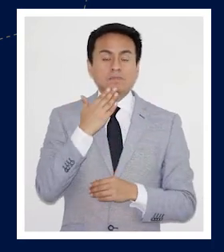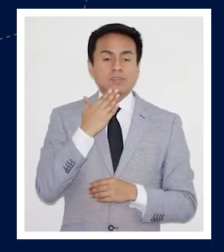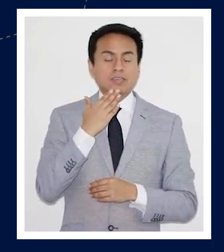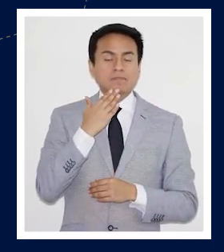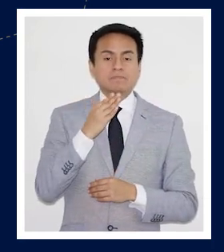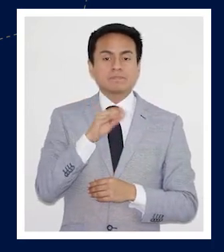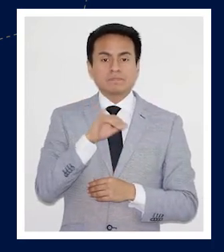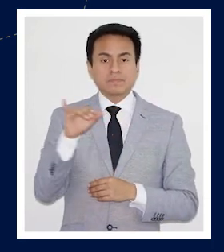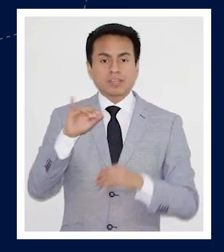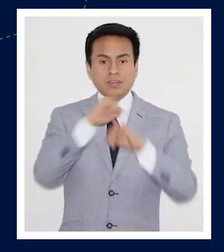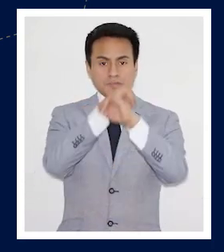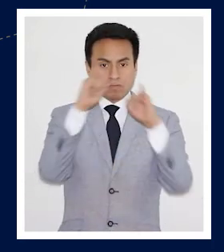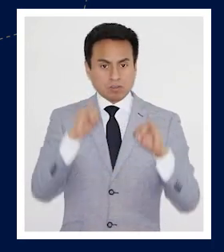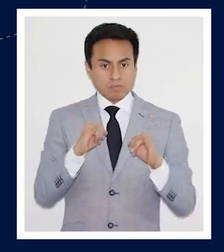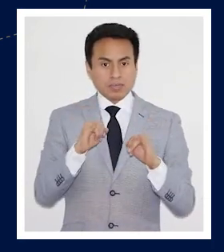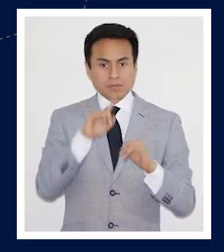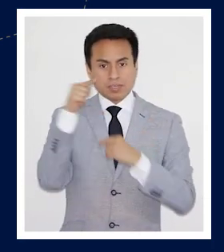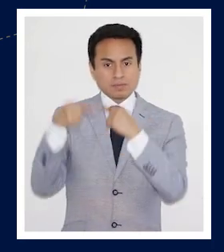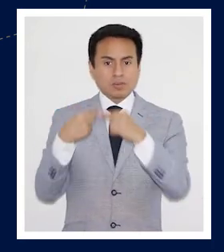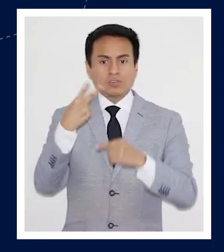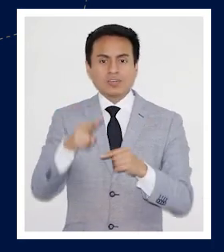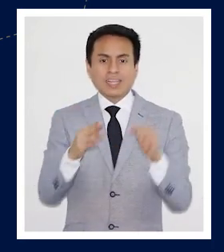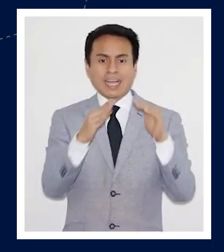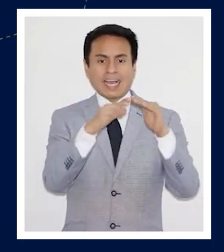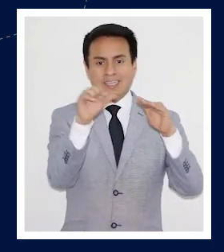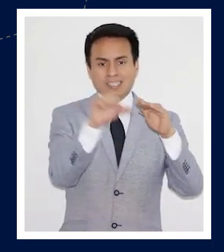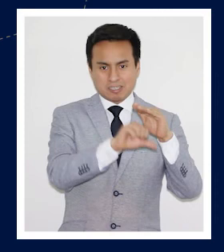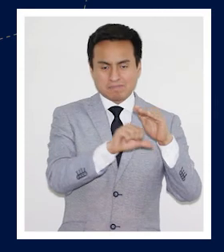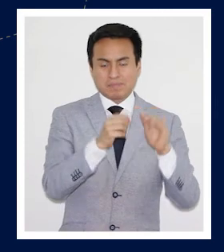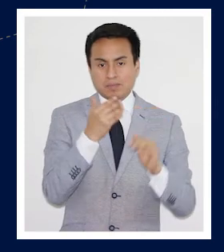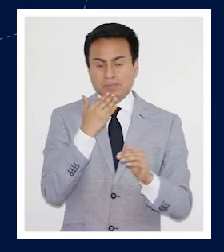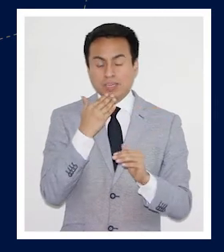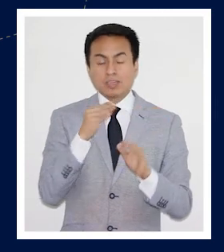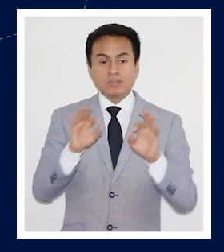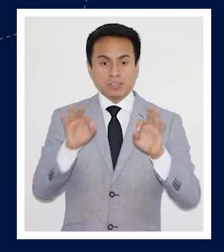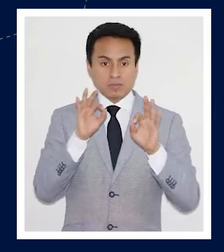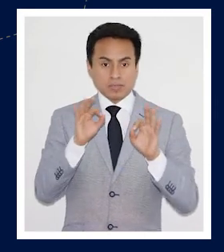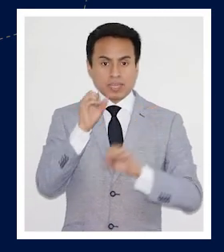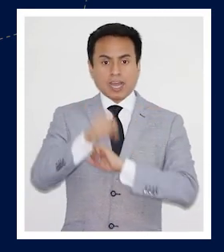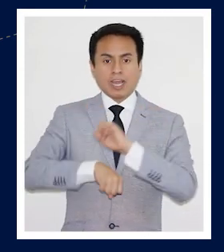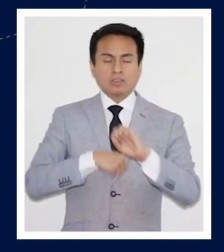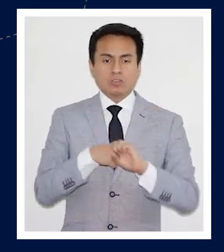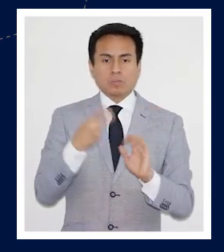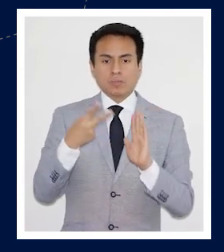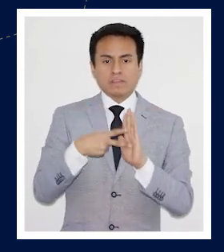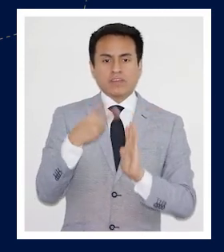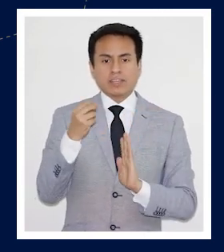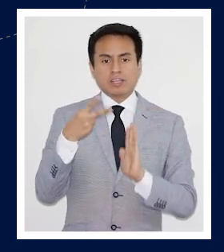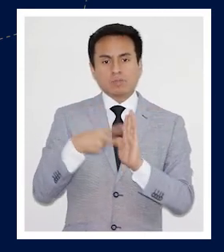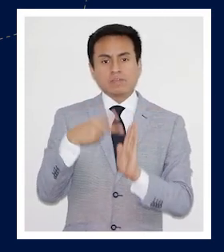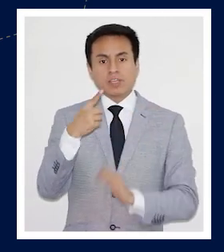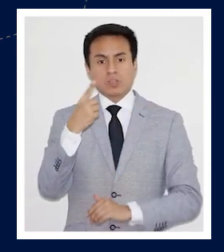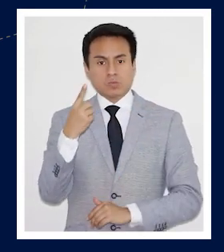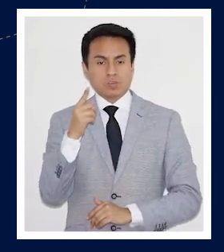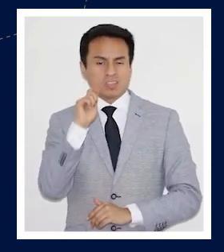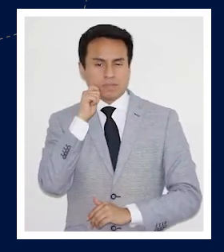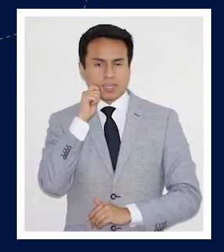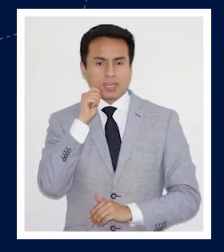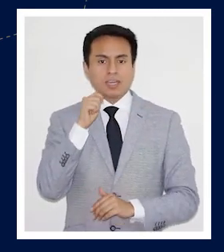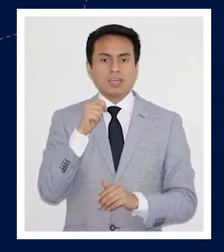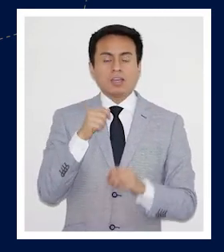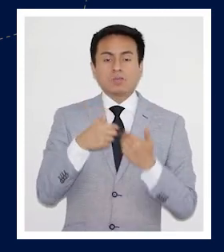luego a través de la modalidad Patrimonio en Casa, que ha sido principalmente el año 2020 y